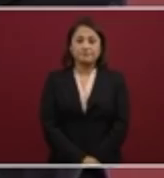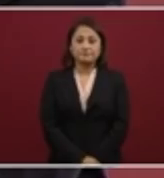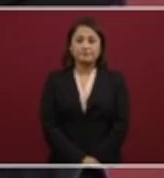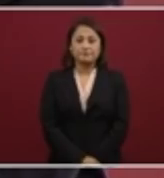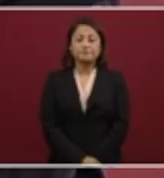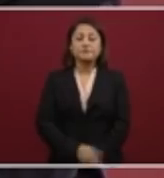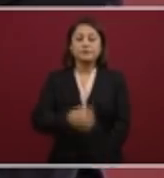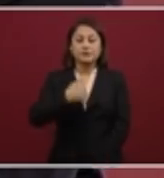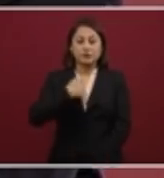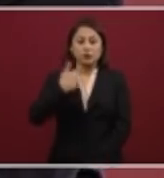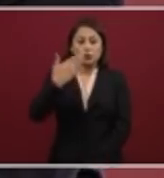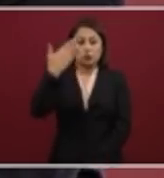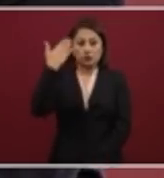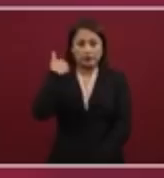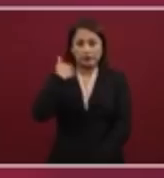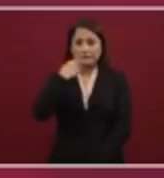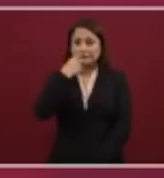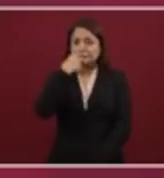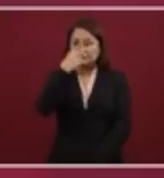Dije muy claramente,